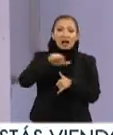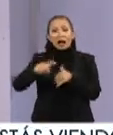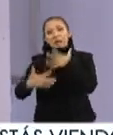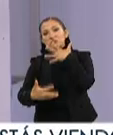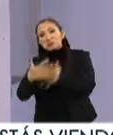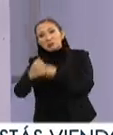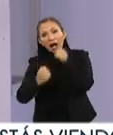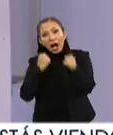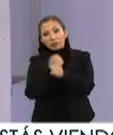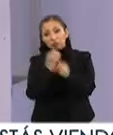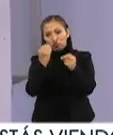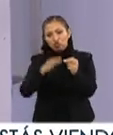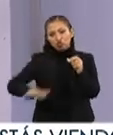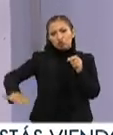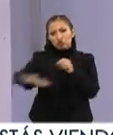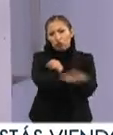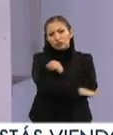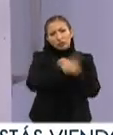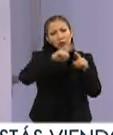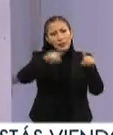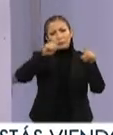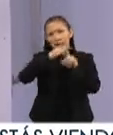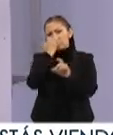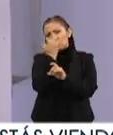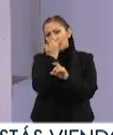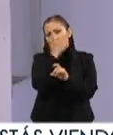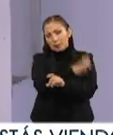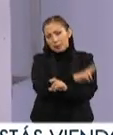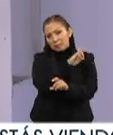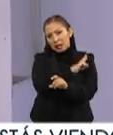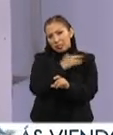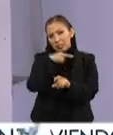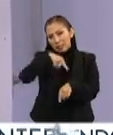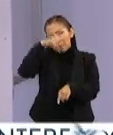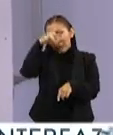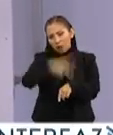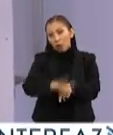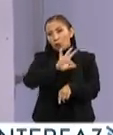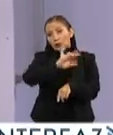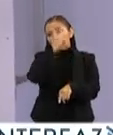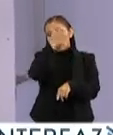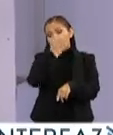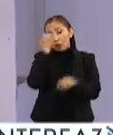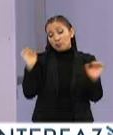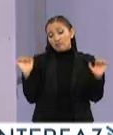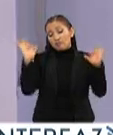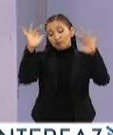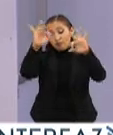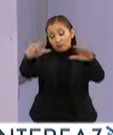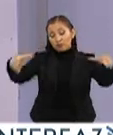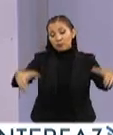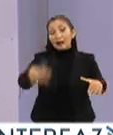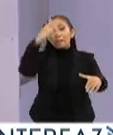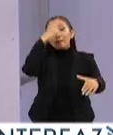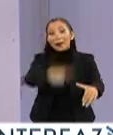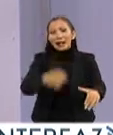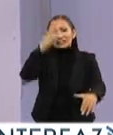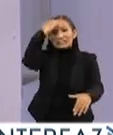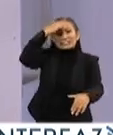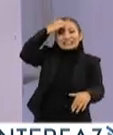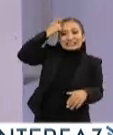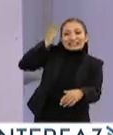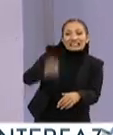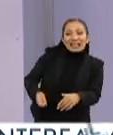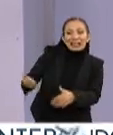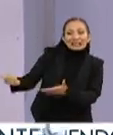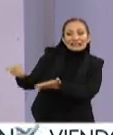15 años, muchos de ellos, todos de escuelas privadas de nuestro país, más de 41 escuelas, se dieron cita para tener esta